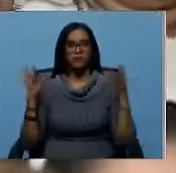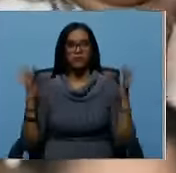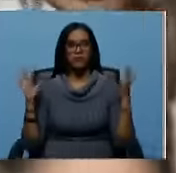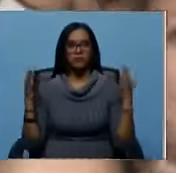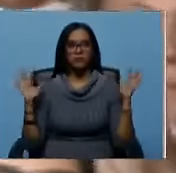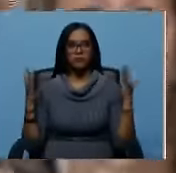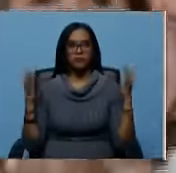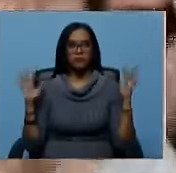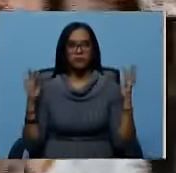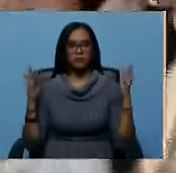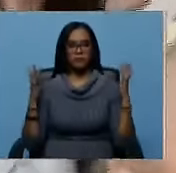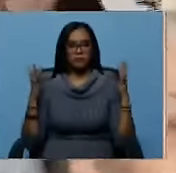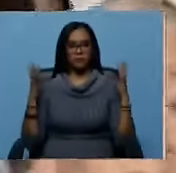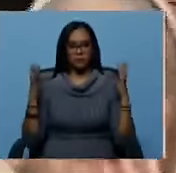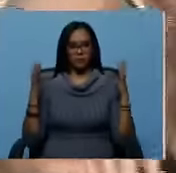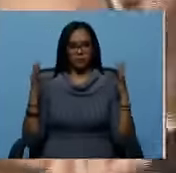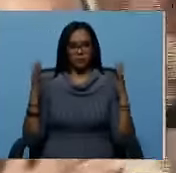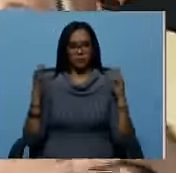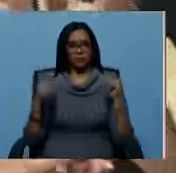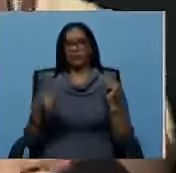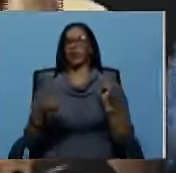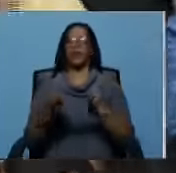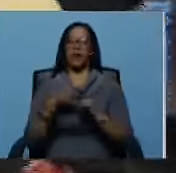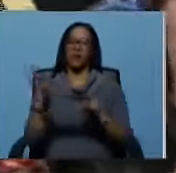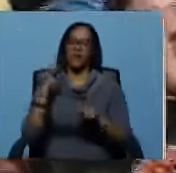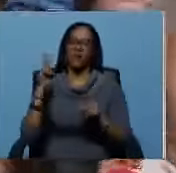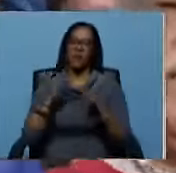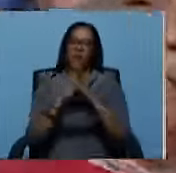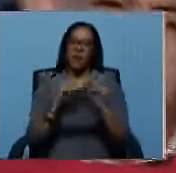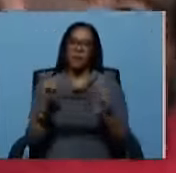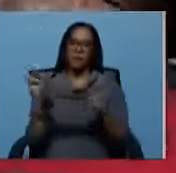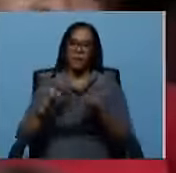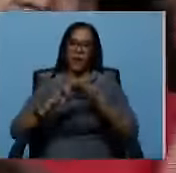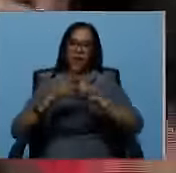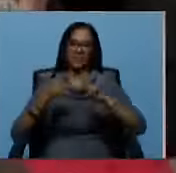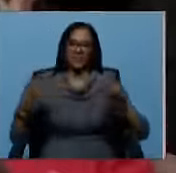Numeral Venezuela toda en paz.